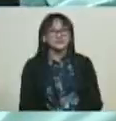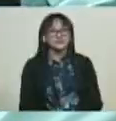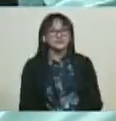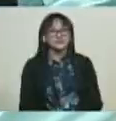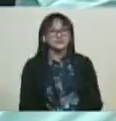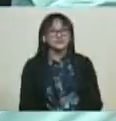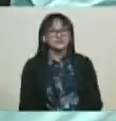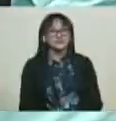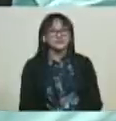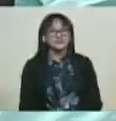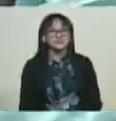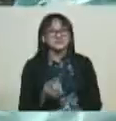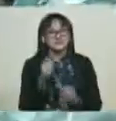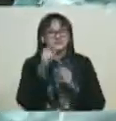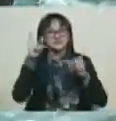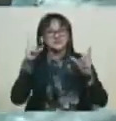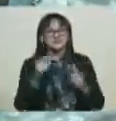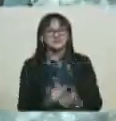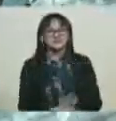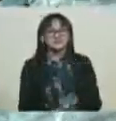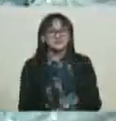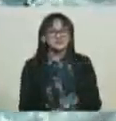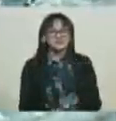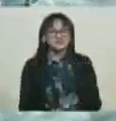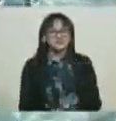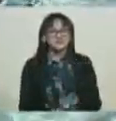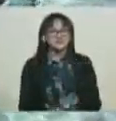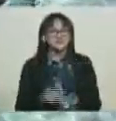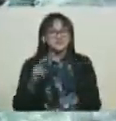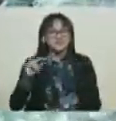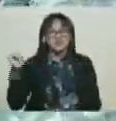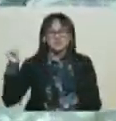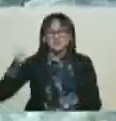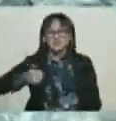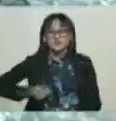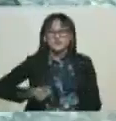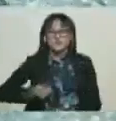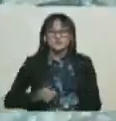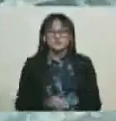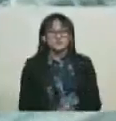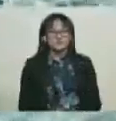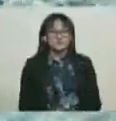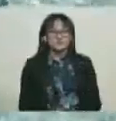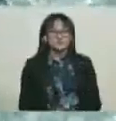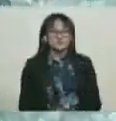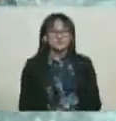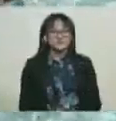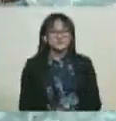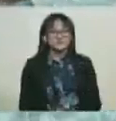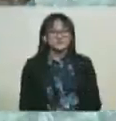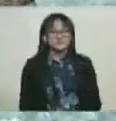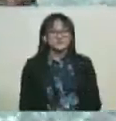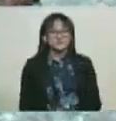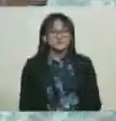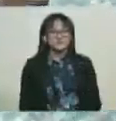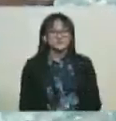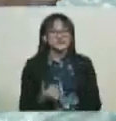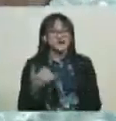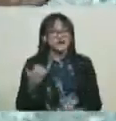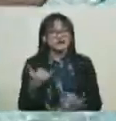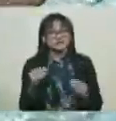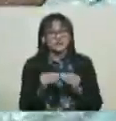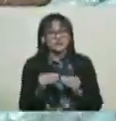impresionante nunca antes esto había pasado en san felipe nunca antes esto había